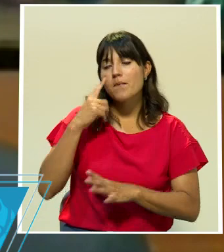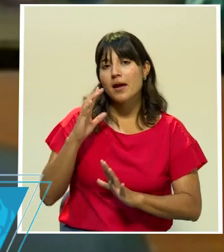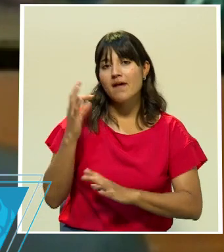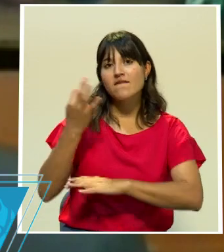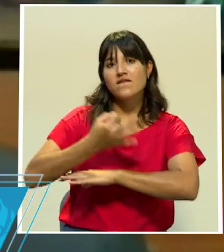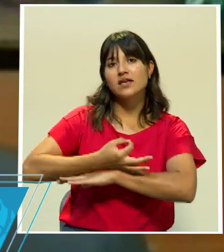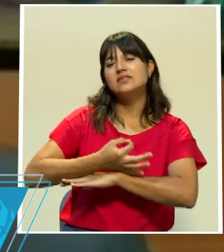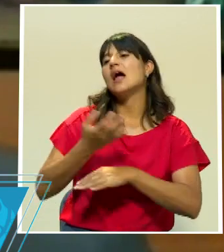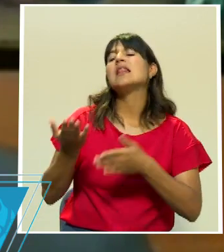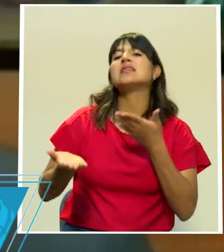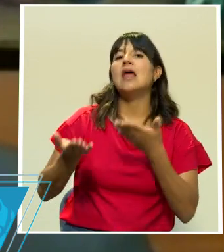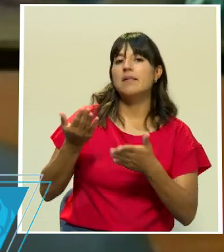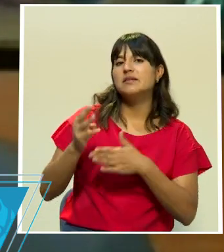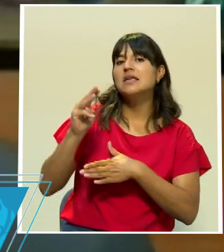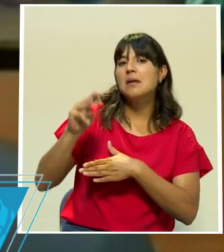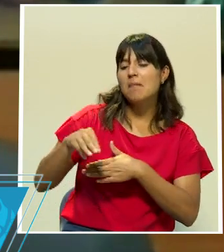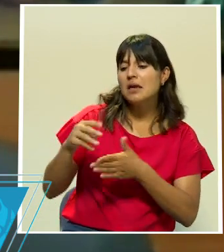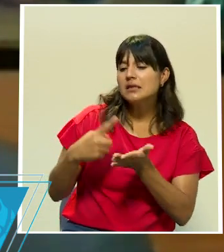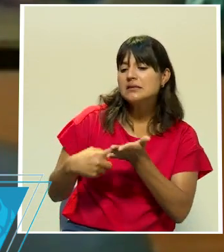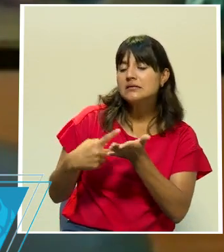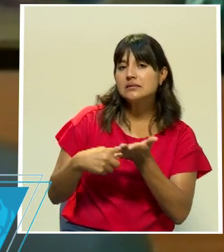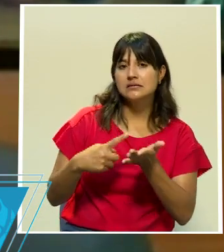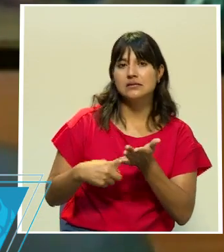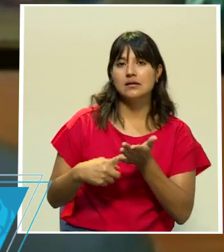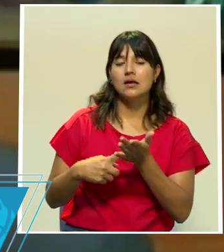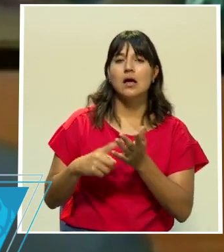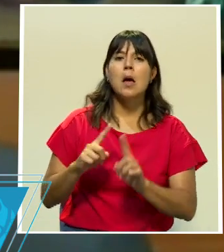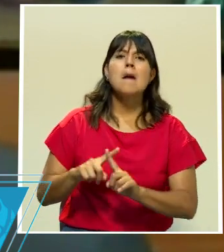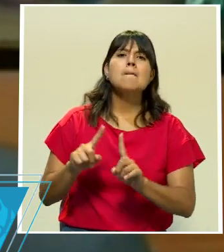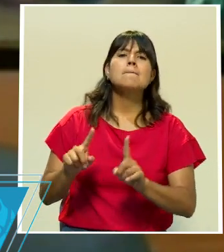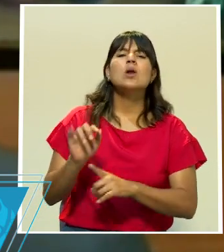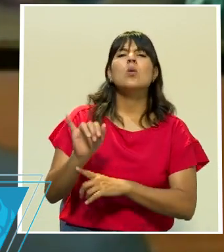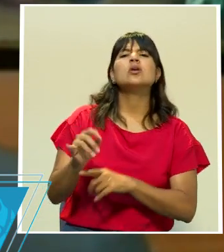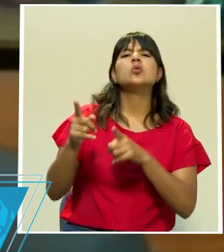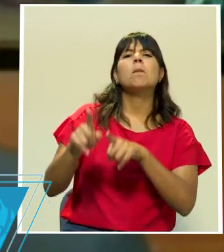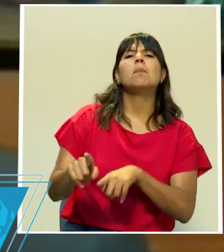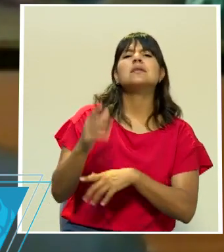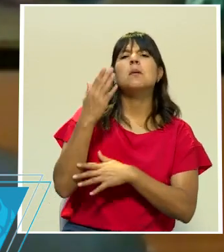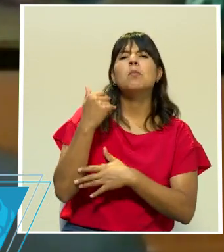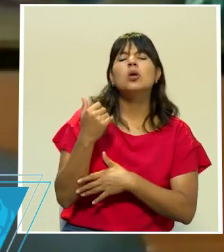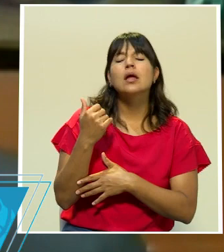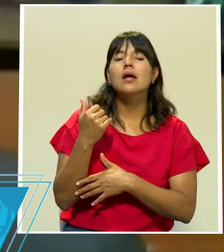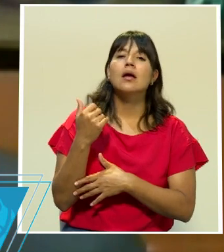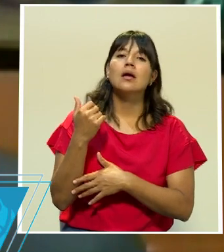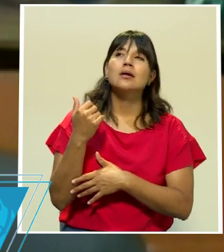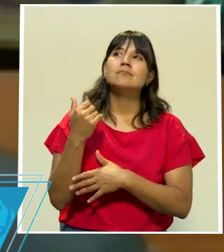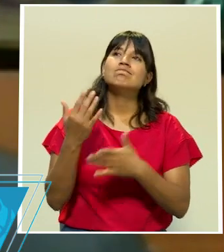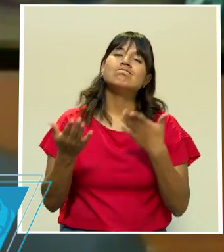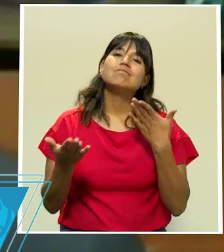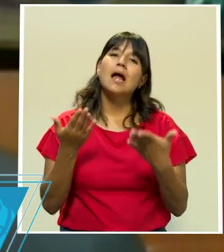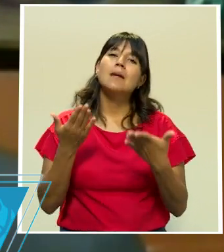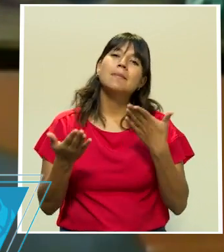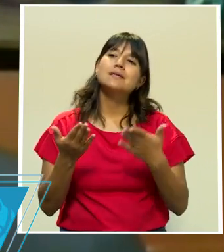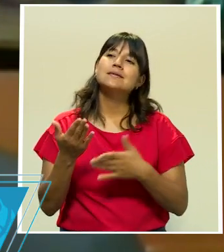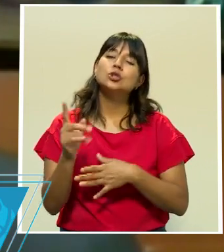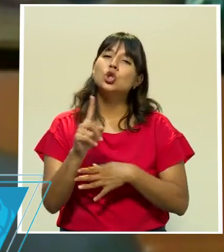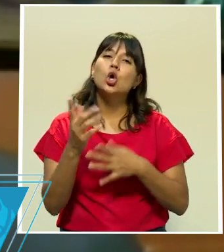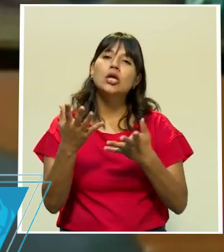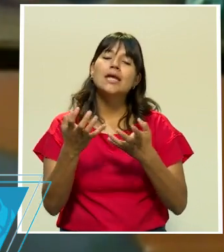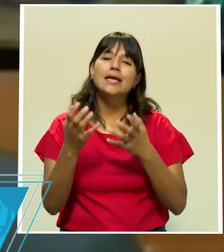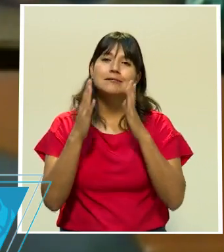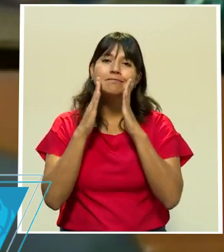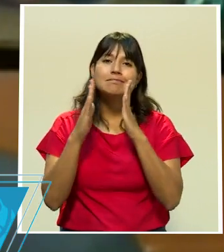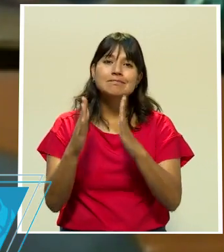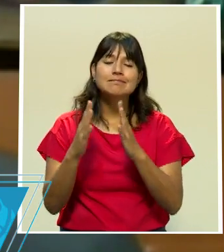probable que lo estemos viendo y ver los tiempos, pero esto pasa porque también no se ha querido escuchar. Lo primero que